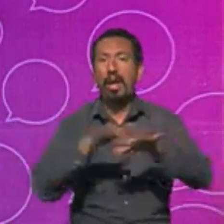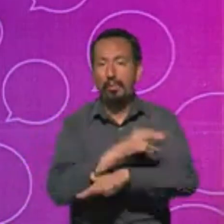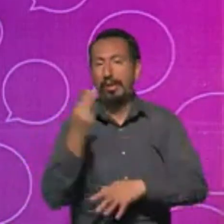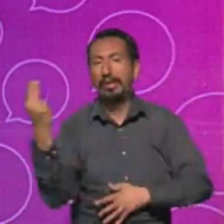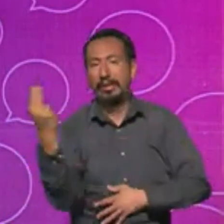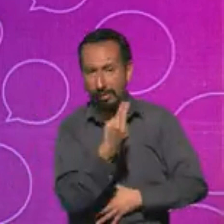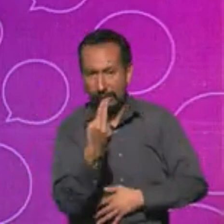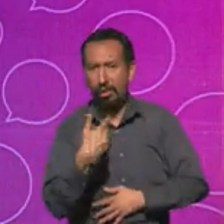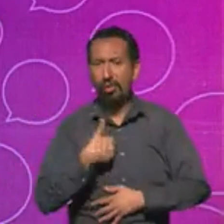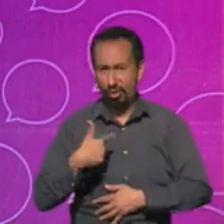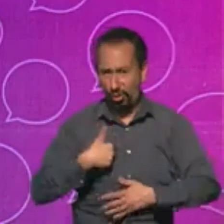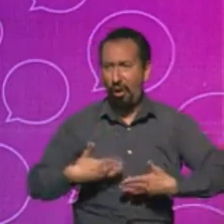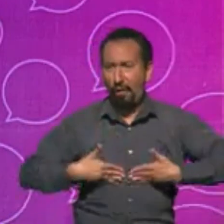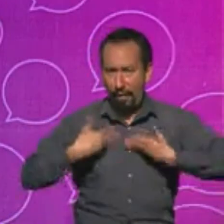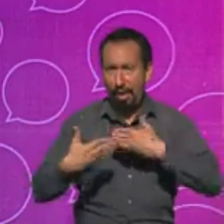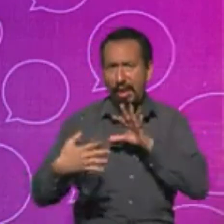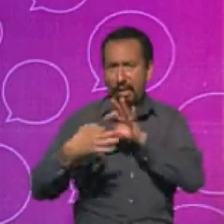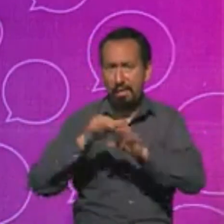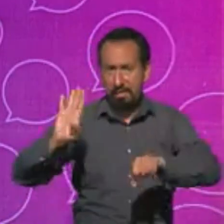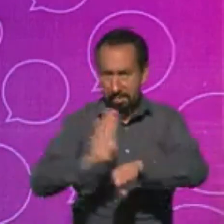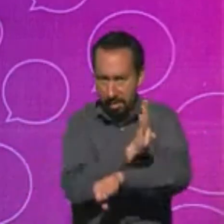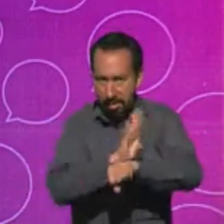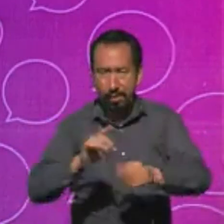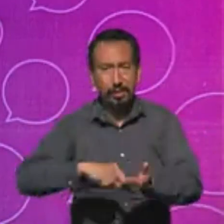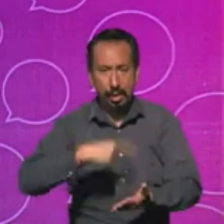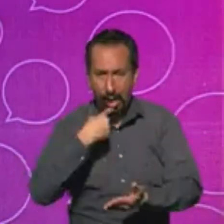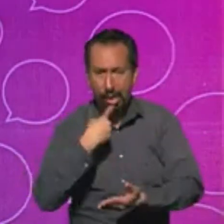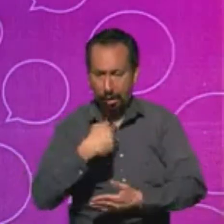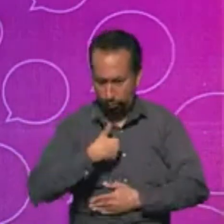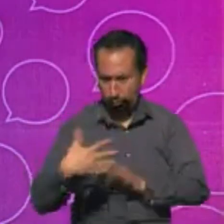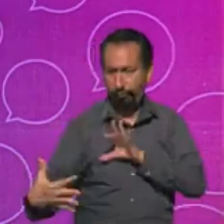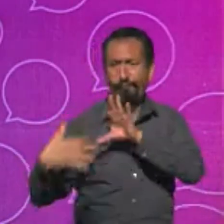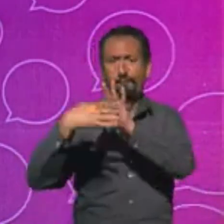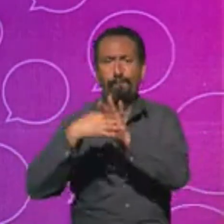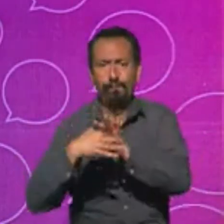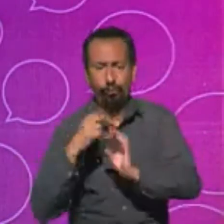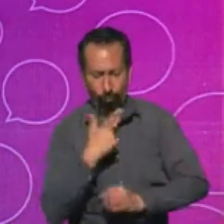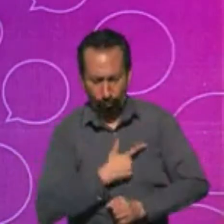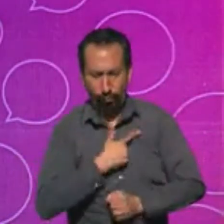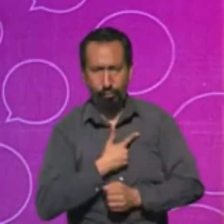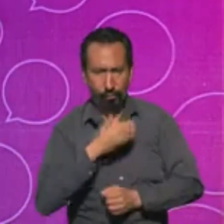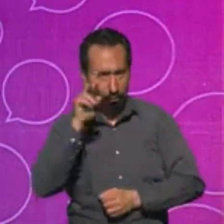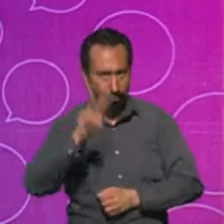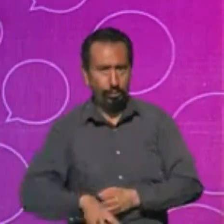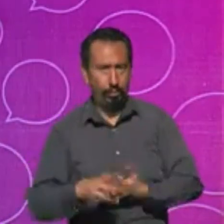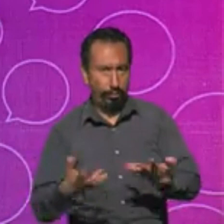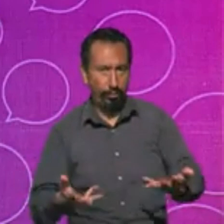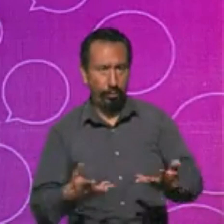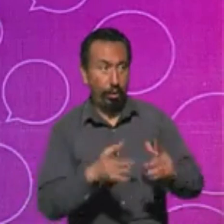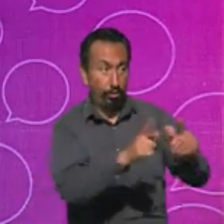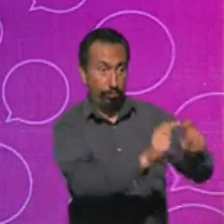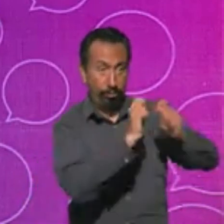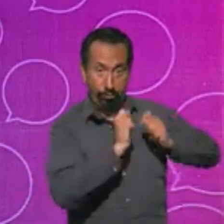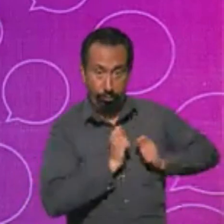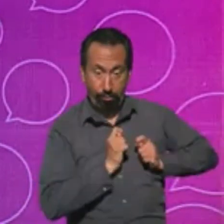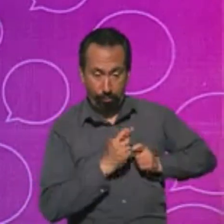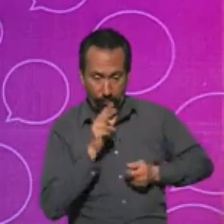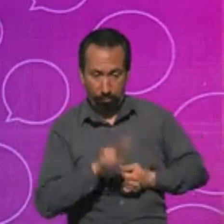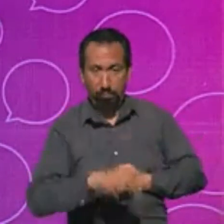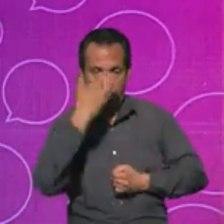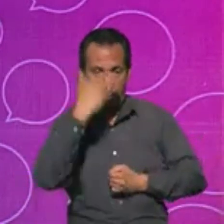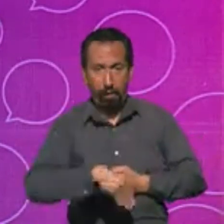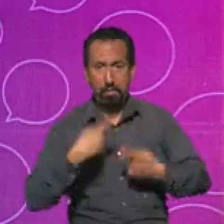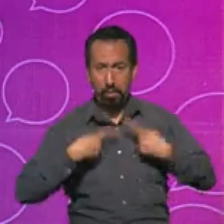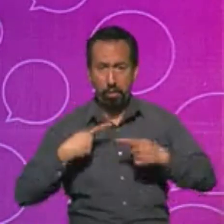a sumar por el bien de Celaya y por el bien de la ciudadanía a la cual yo represento represento a una